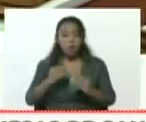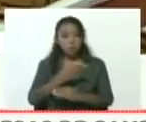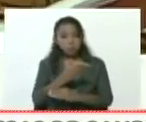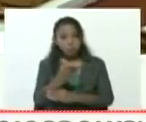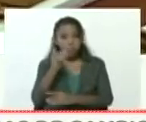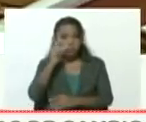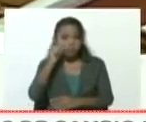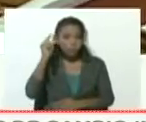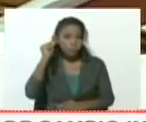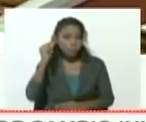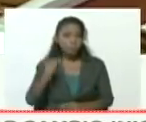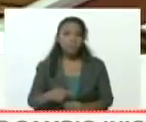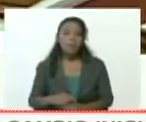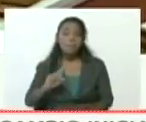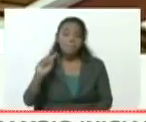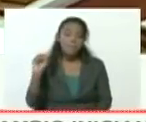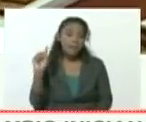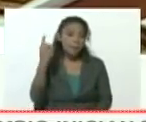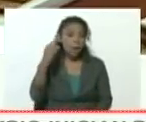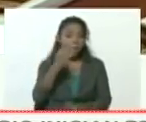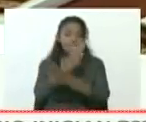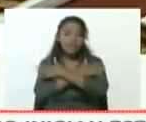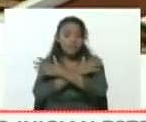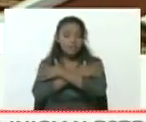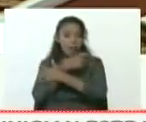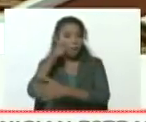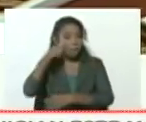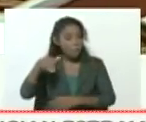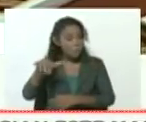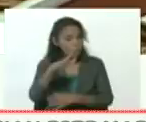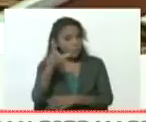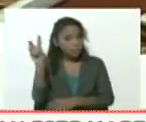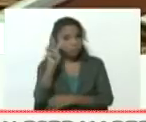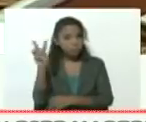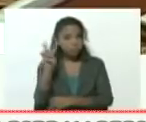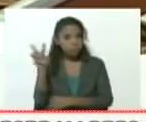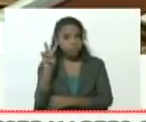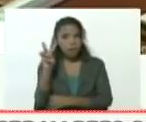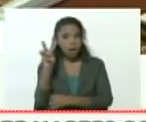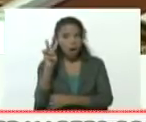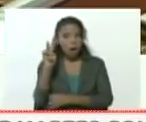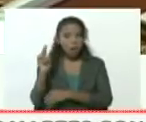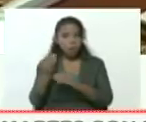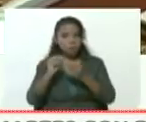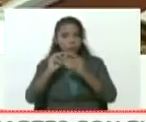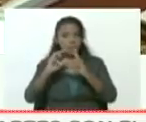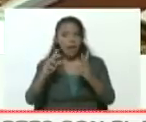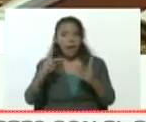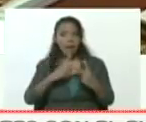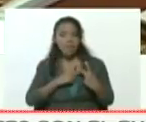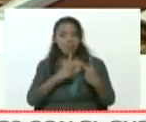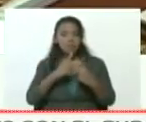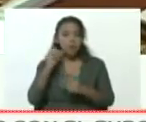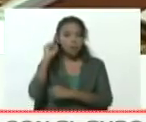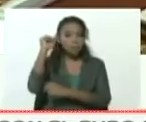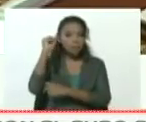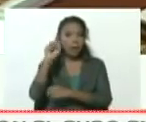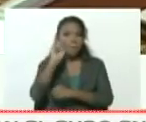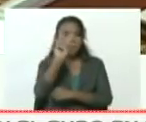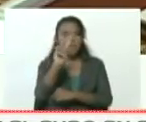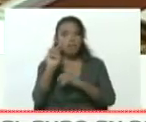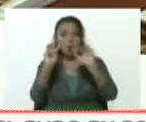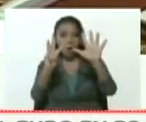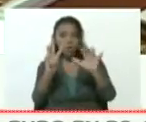primero, saludar y felicitar al pueblo venezolano y al gobierno bolivariano en ocasión de la victoria del 28 de octubre